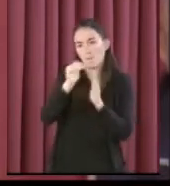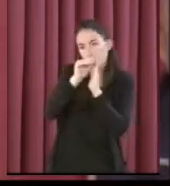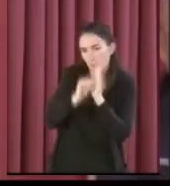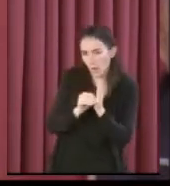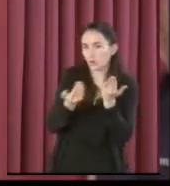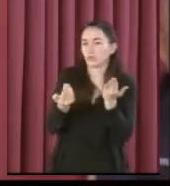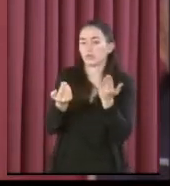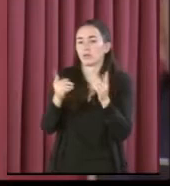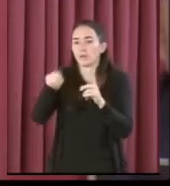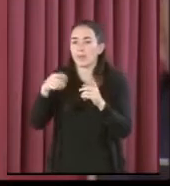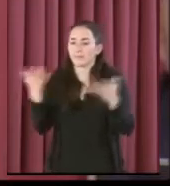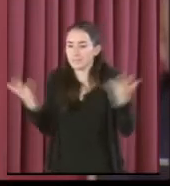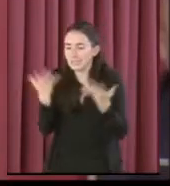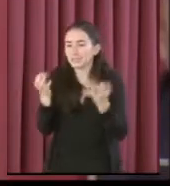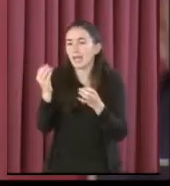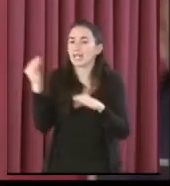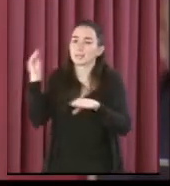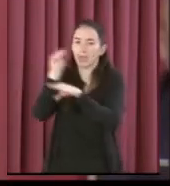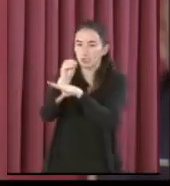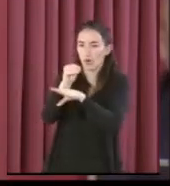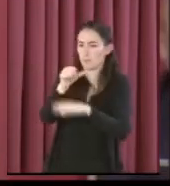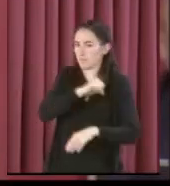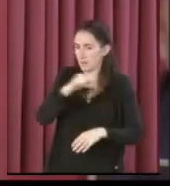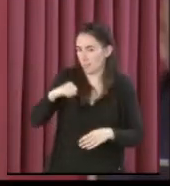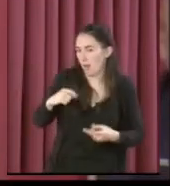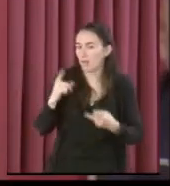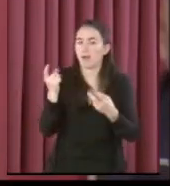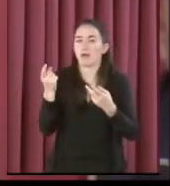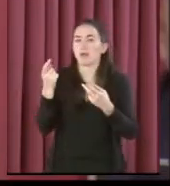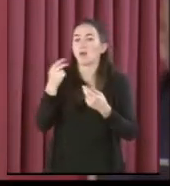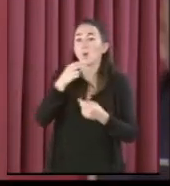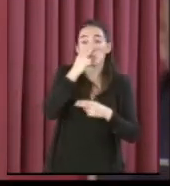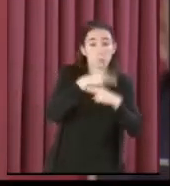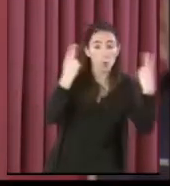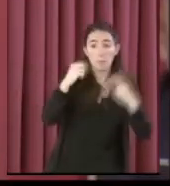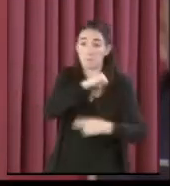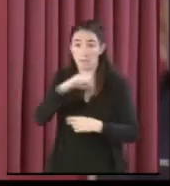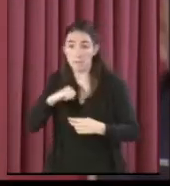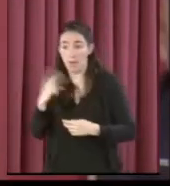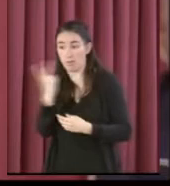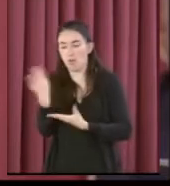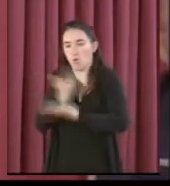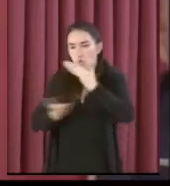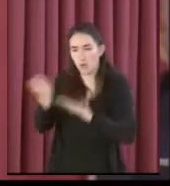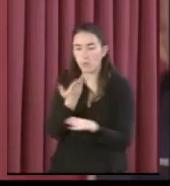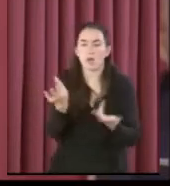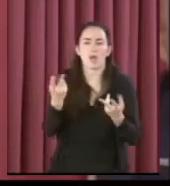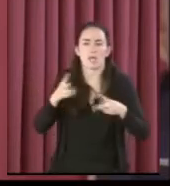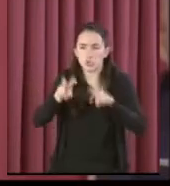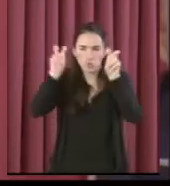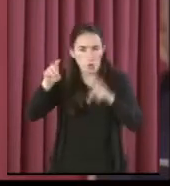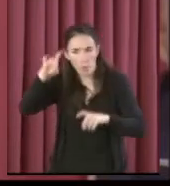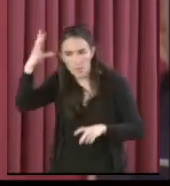condiciones competitivas, fomentando la inversión privada, potenciando la colaboración público-privada y la innovación, canalizando energías